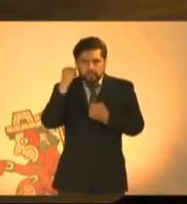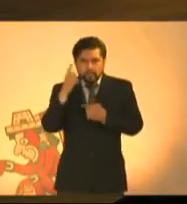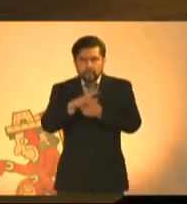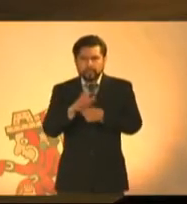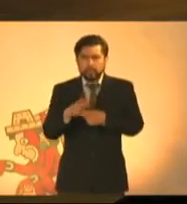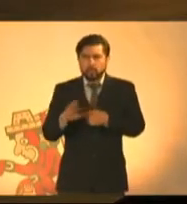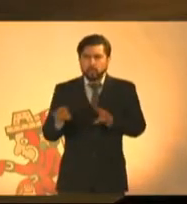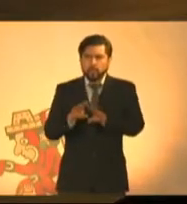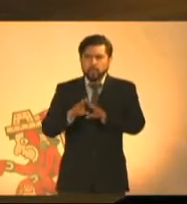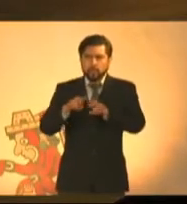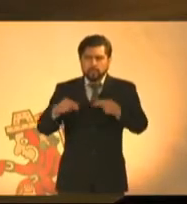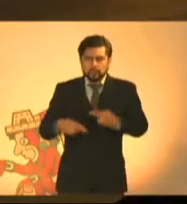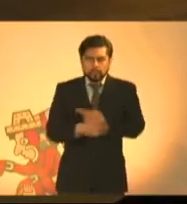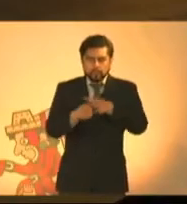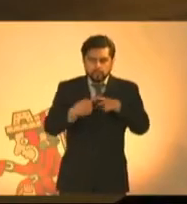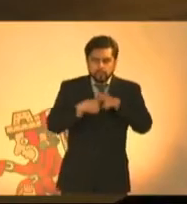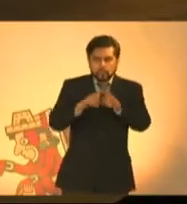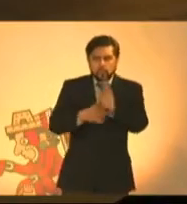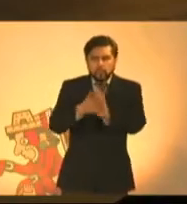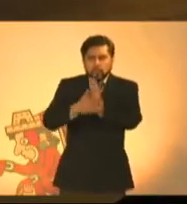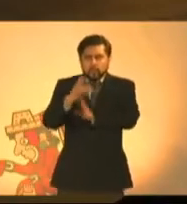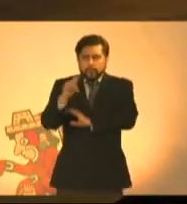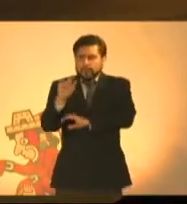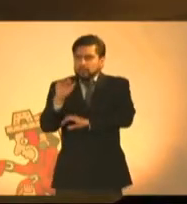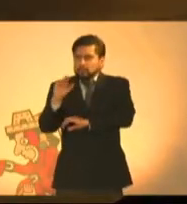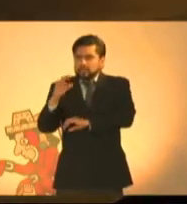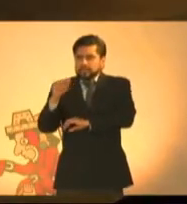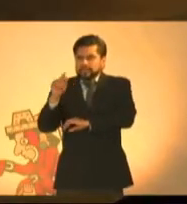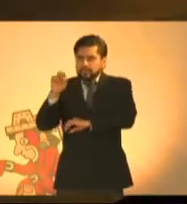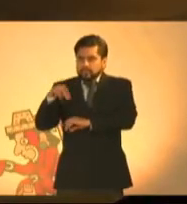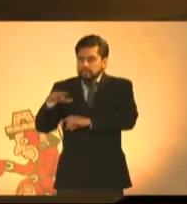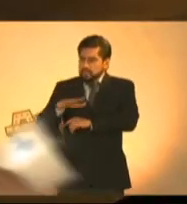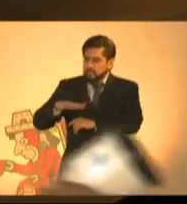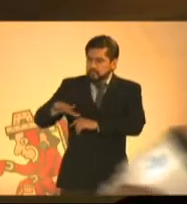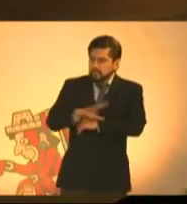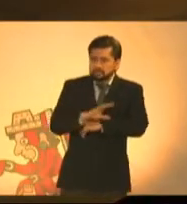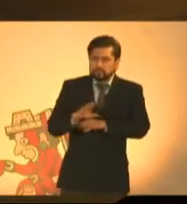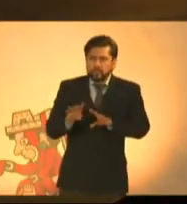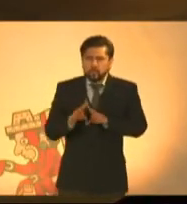tenochtitlan la batalla por por la misma ciudad